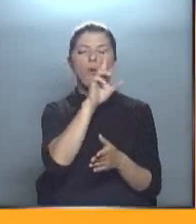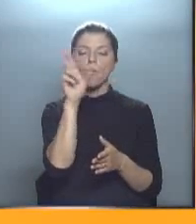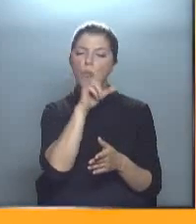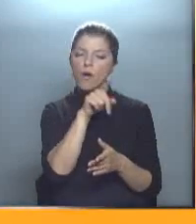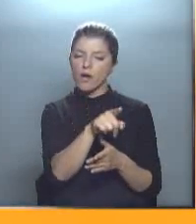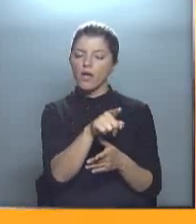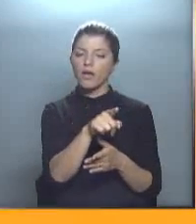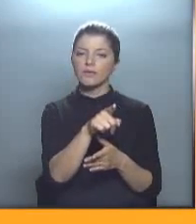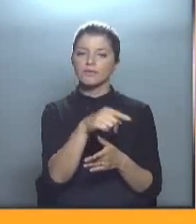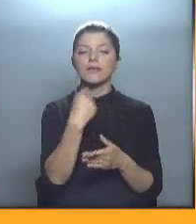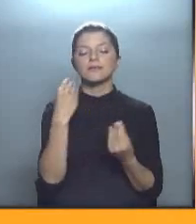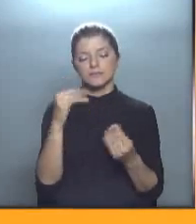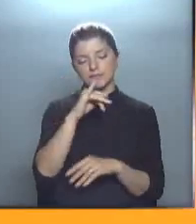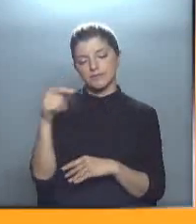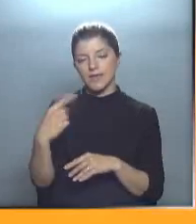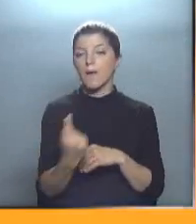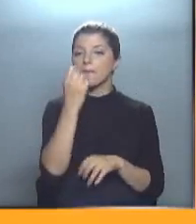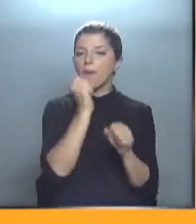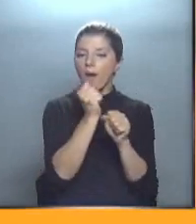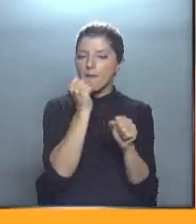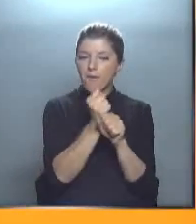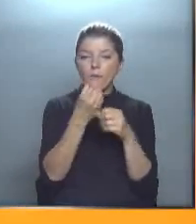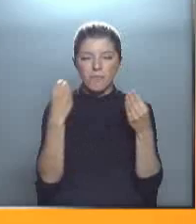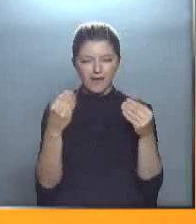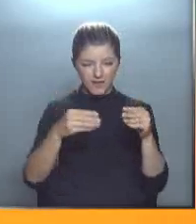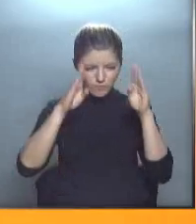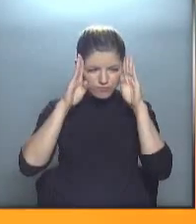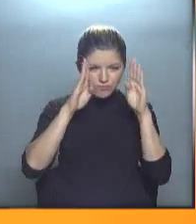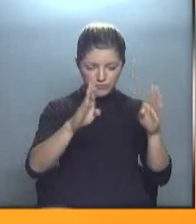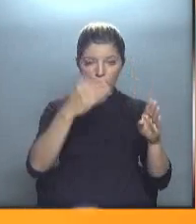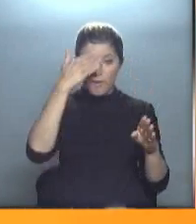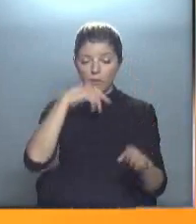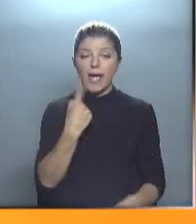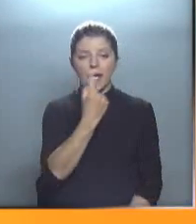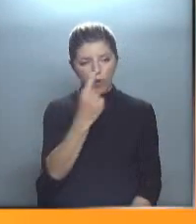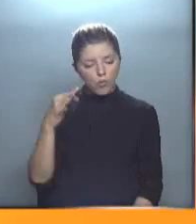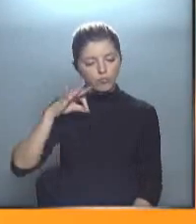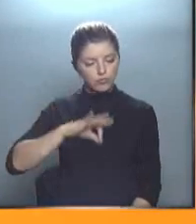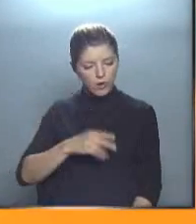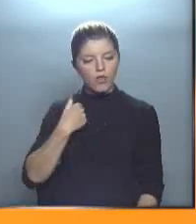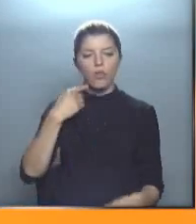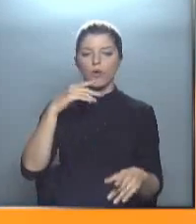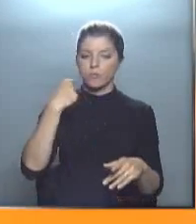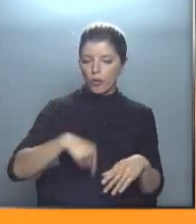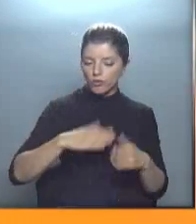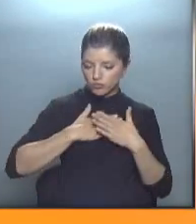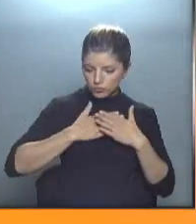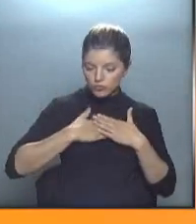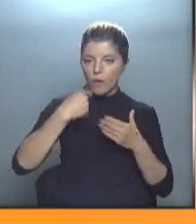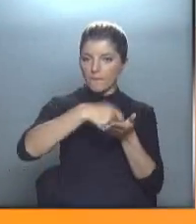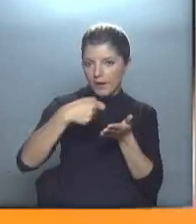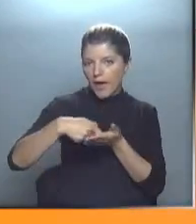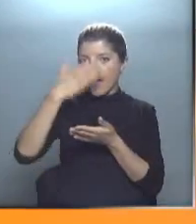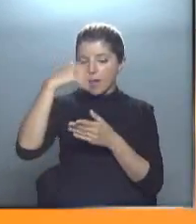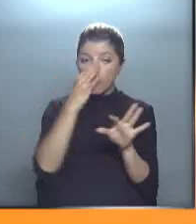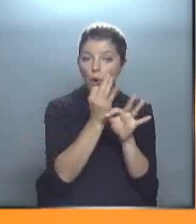realidad la idea de trabajar es tener plata para moverse independientemente, que eso es lo que significa ya terminar la secundaria y